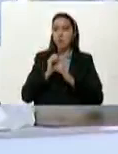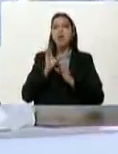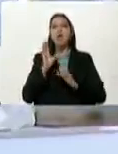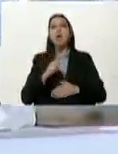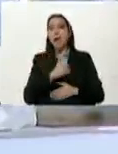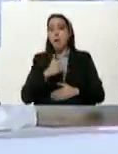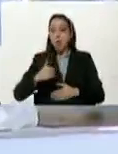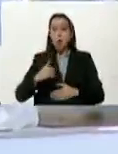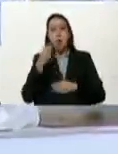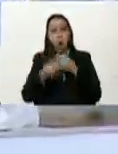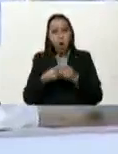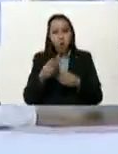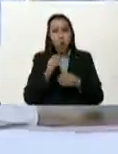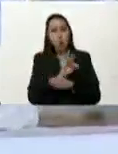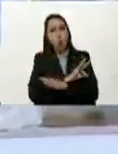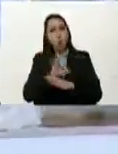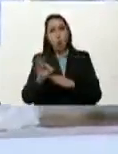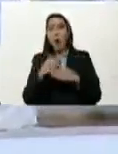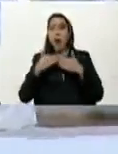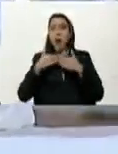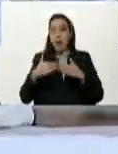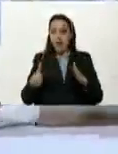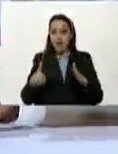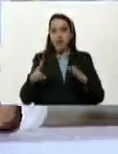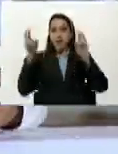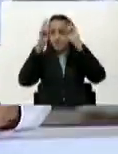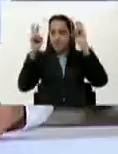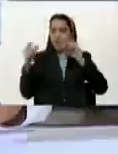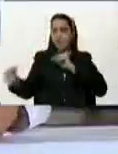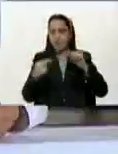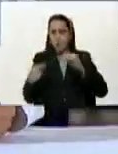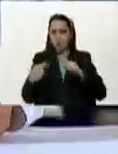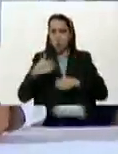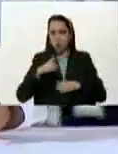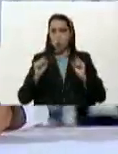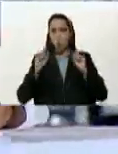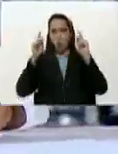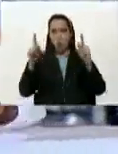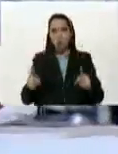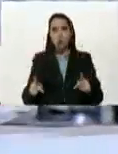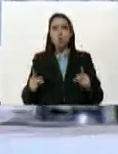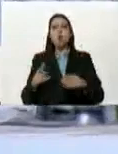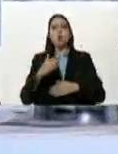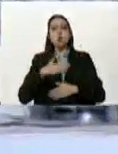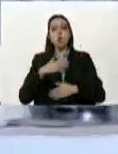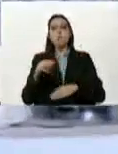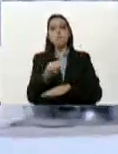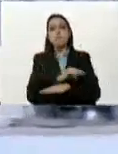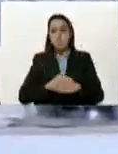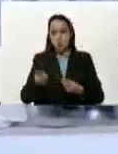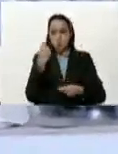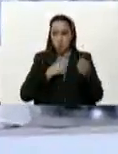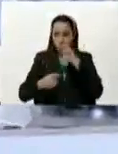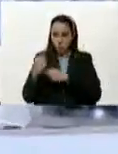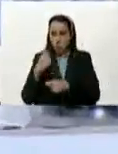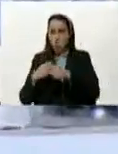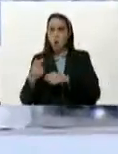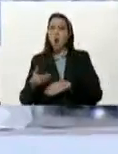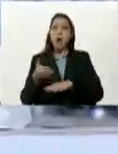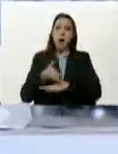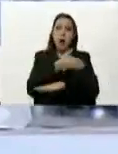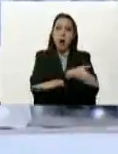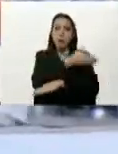algunos tips sobre la apertura de la frontera con colombia tuve la oportunidad de ser ministro de producción y comercio en esta época también